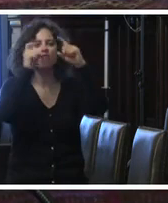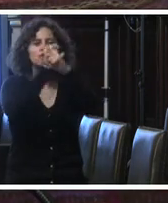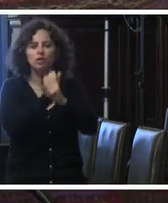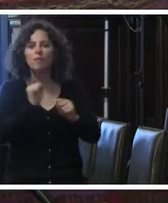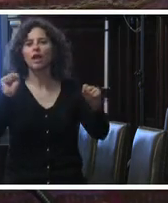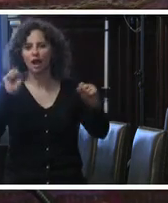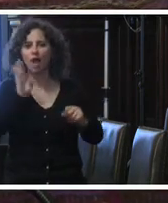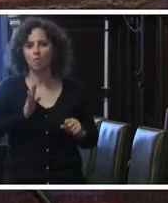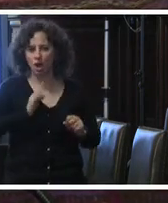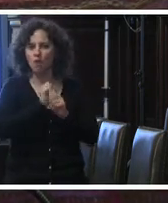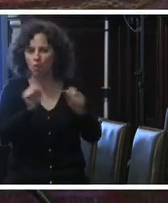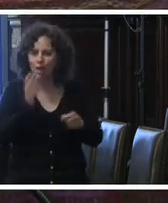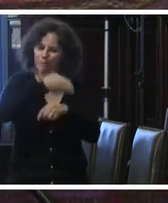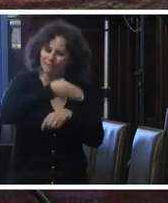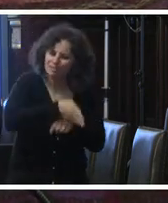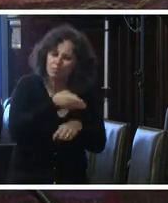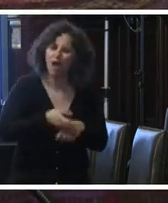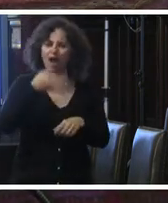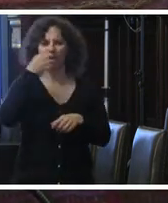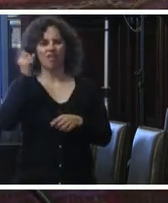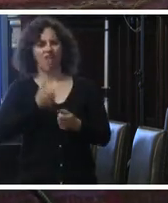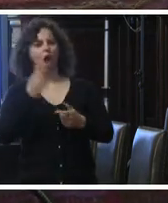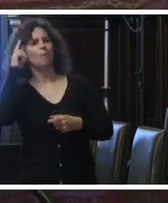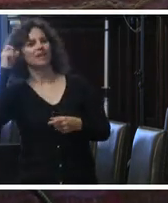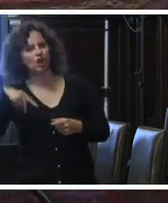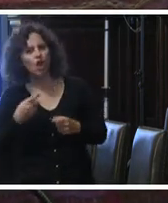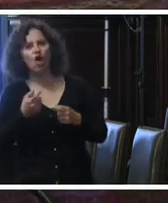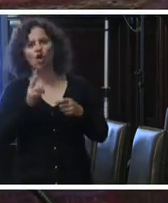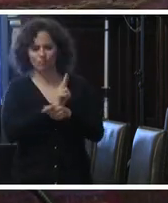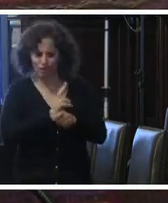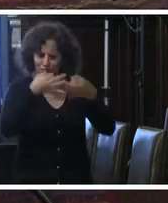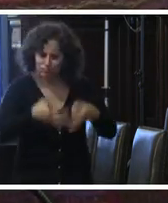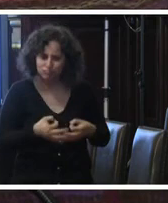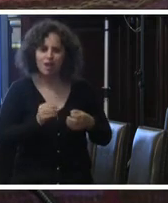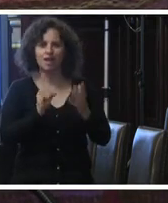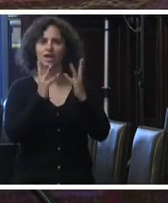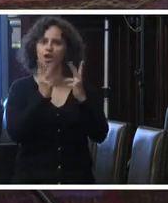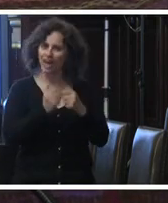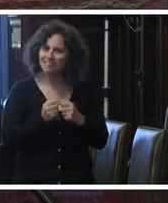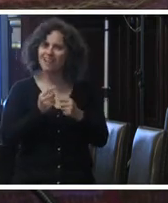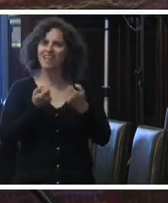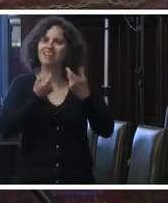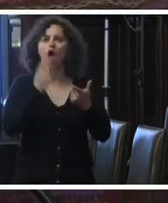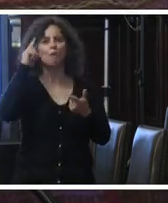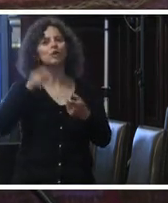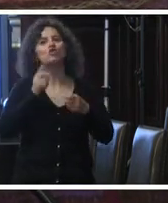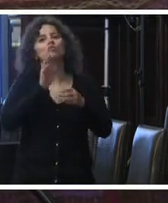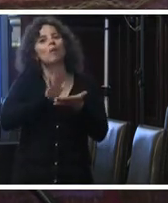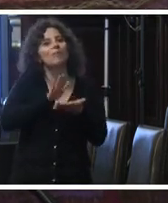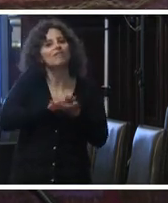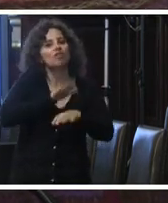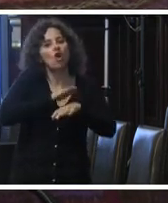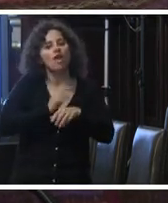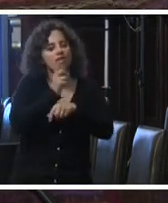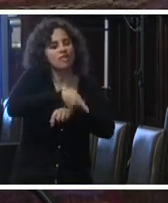para que ellas puedan participar, para que ellas puedan organizarse y puedan estar en los espacios de toma de decisiones, en